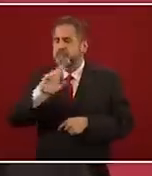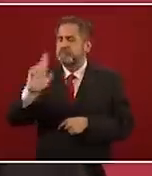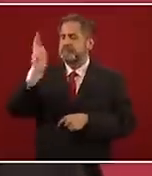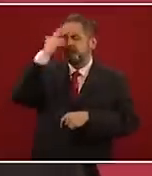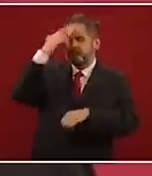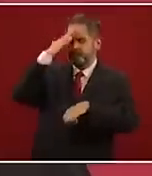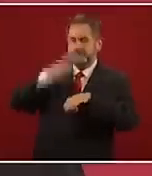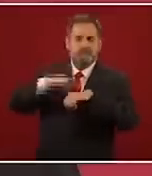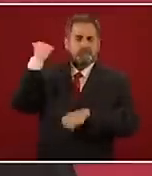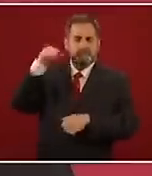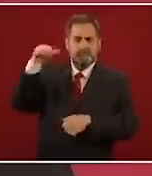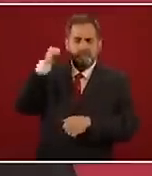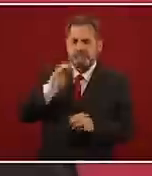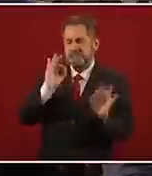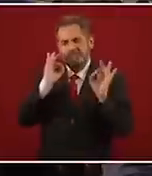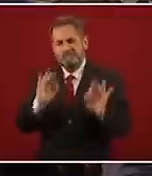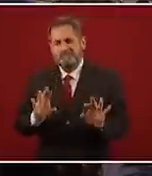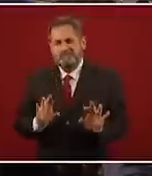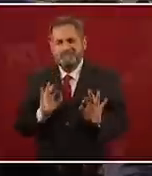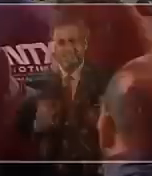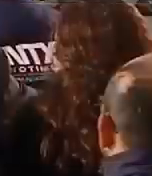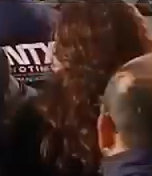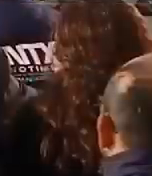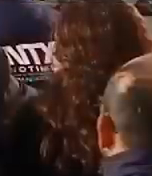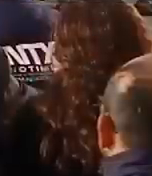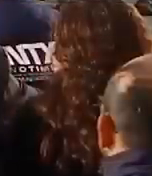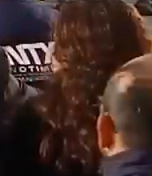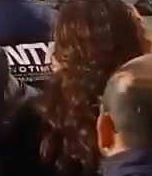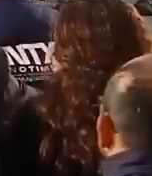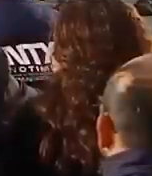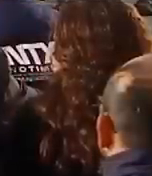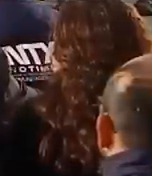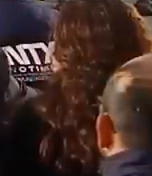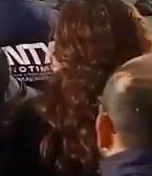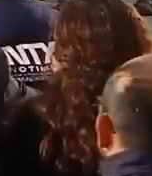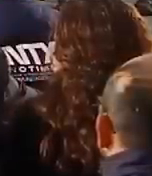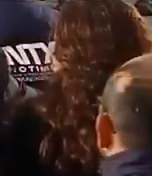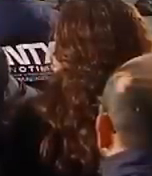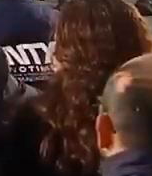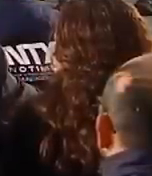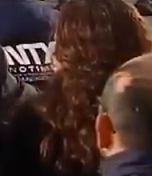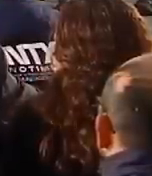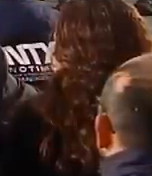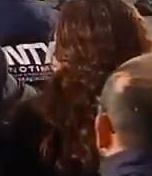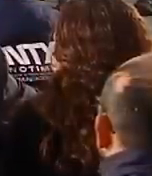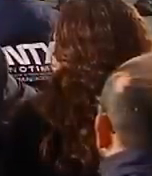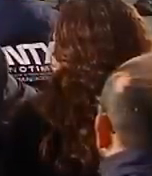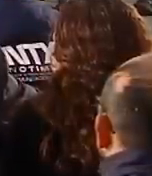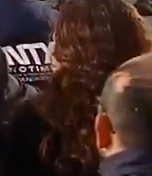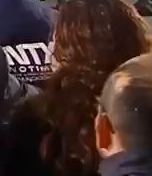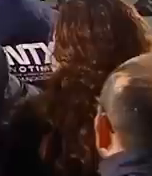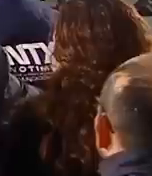a Acapulco como un gran centro turístico, a pesar